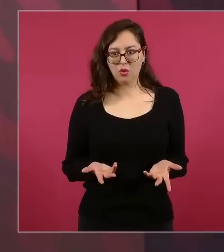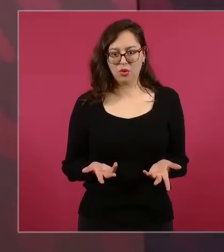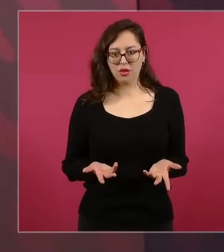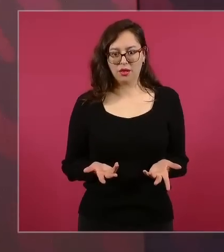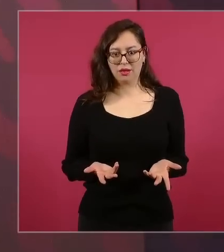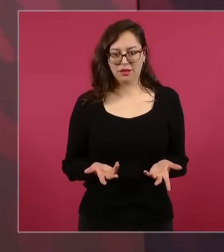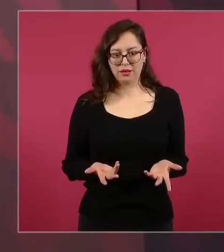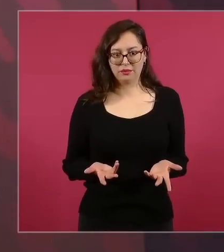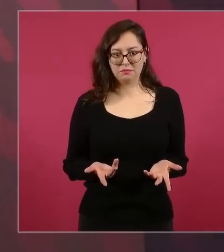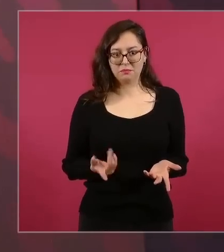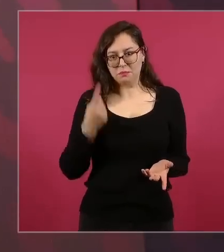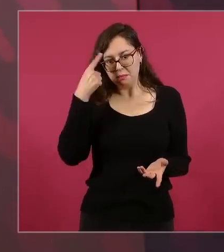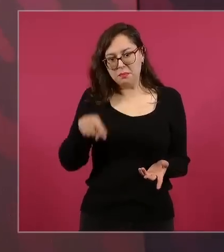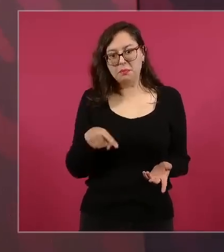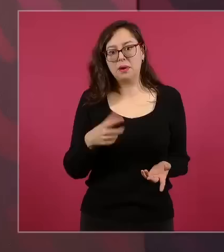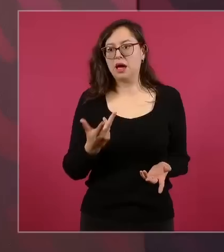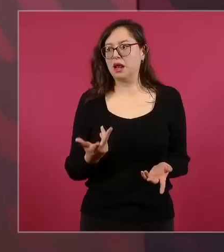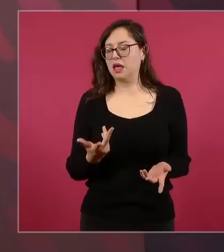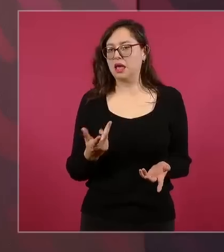la decisión